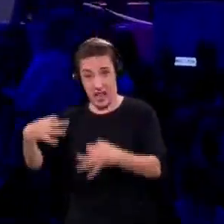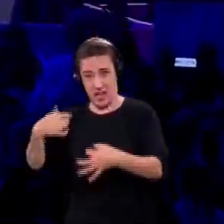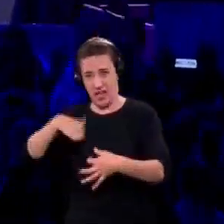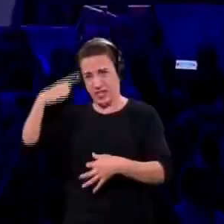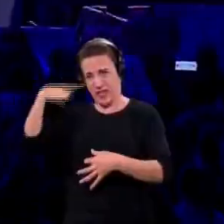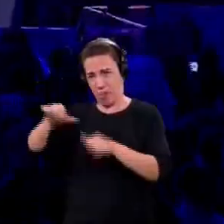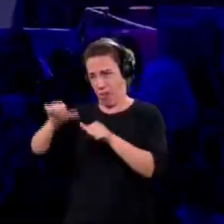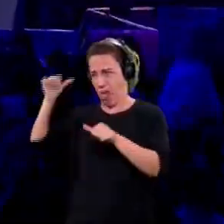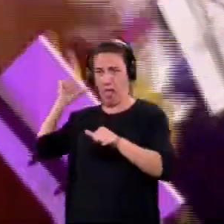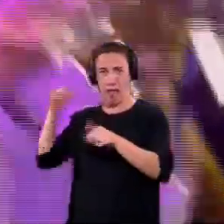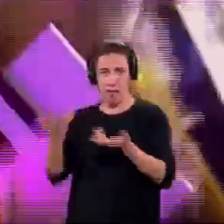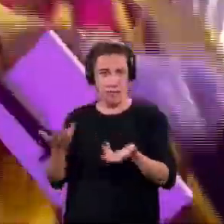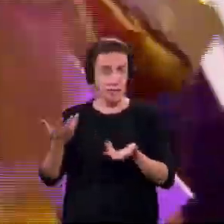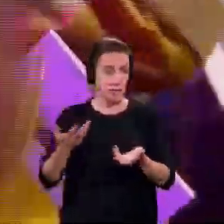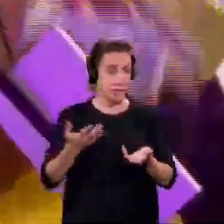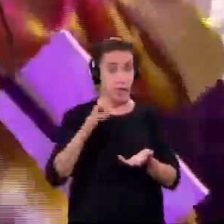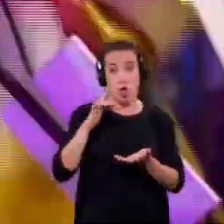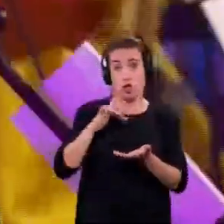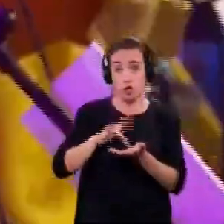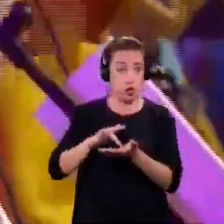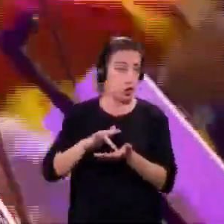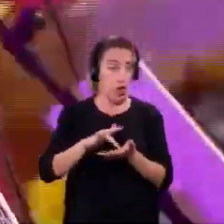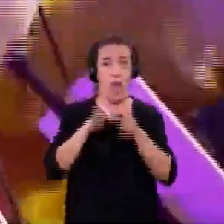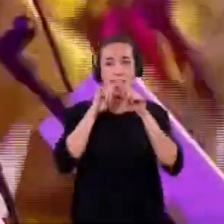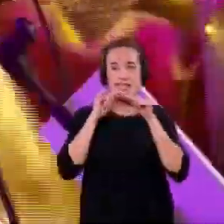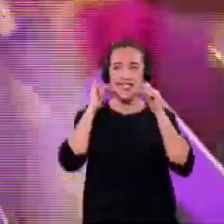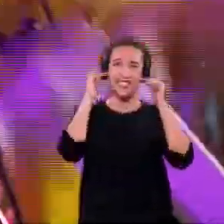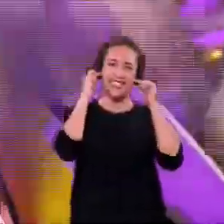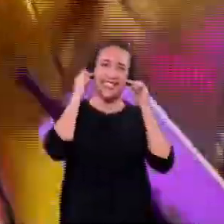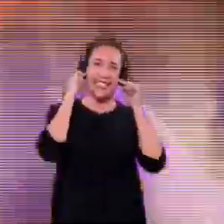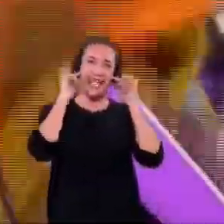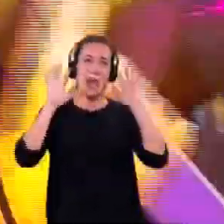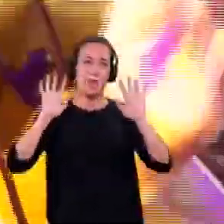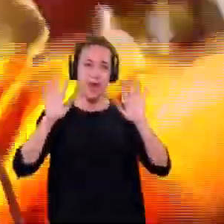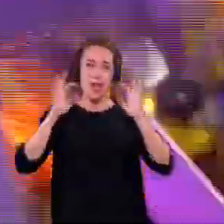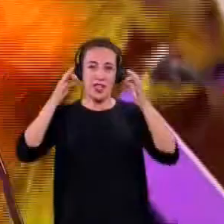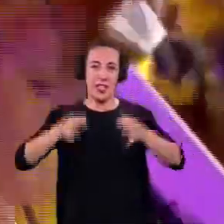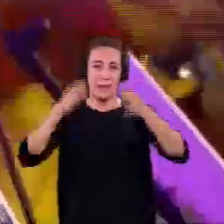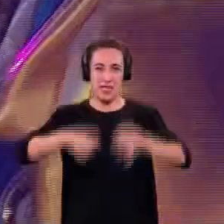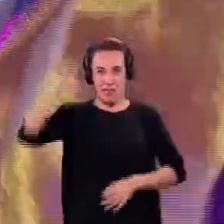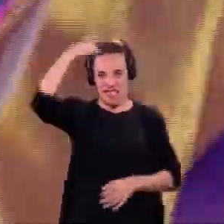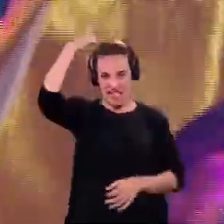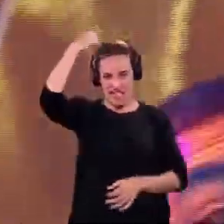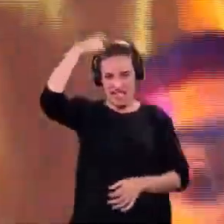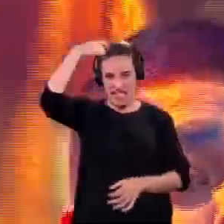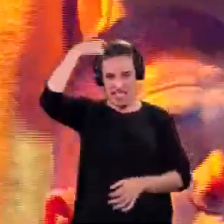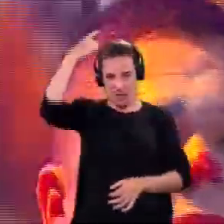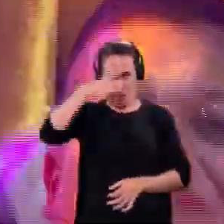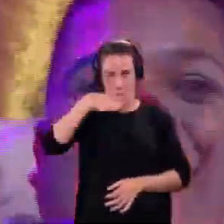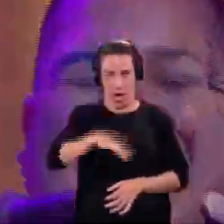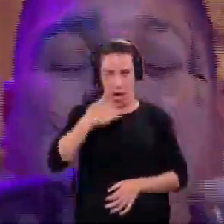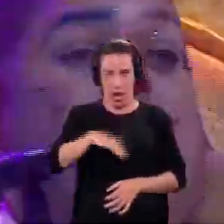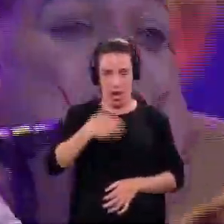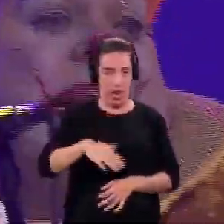hace años. Nos toca sacar la sonrisa, pero viviremos siempre puteados. Yo soy